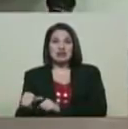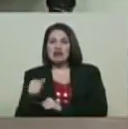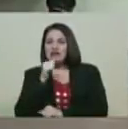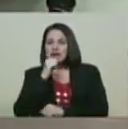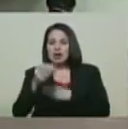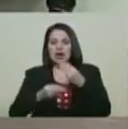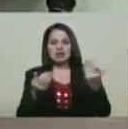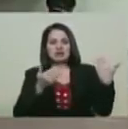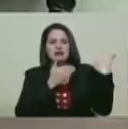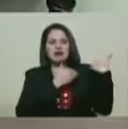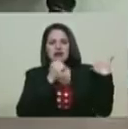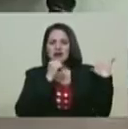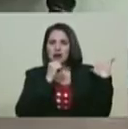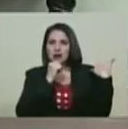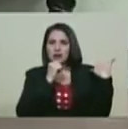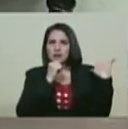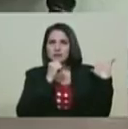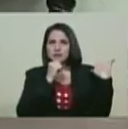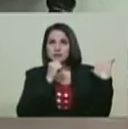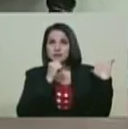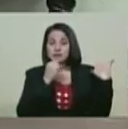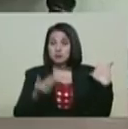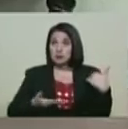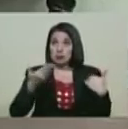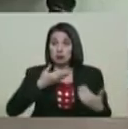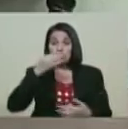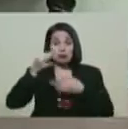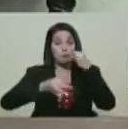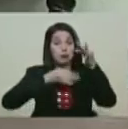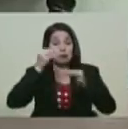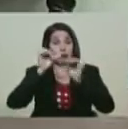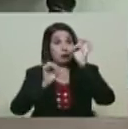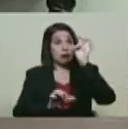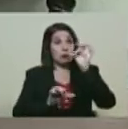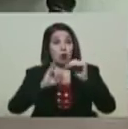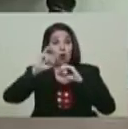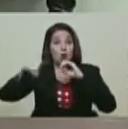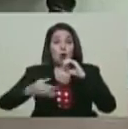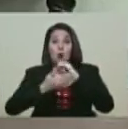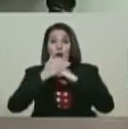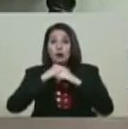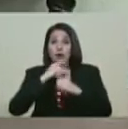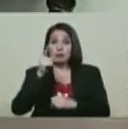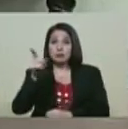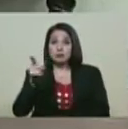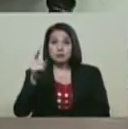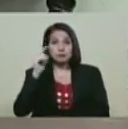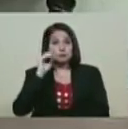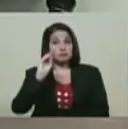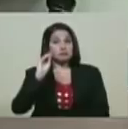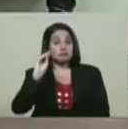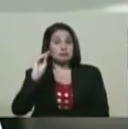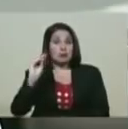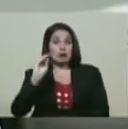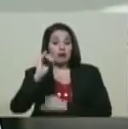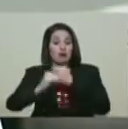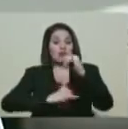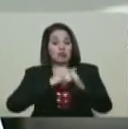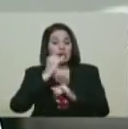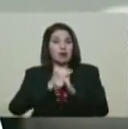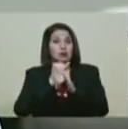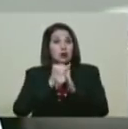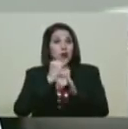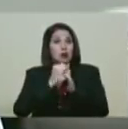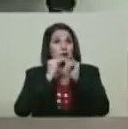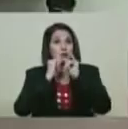esto? ¿Quiénes? Esto es importante explicarlo, Jorge Rodríguez, con los medios internacionales, denunciarlo,